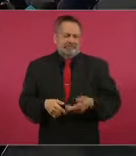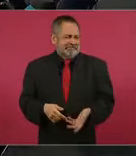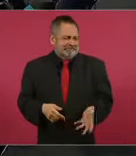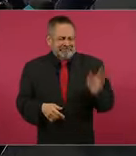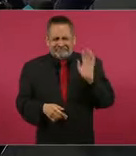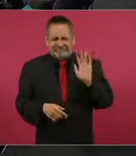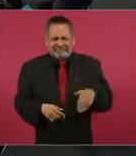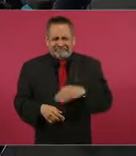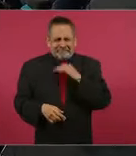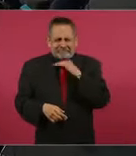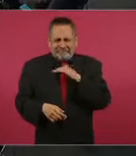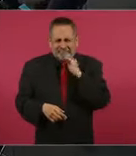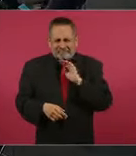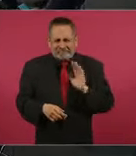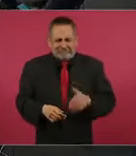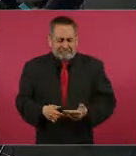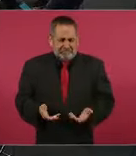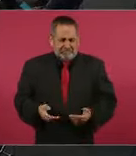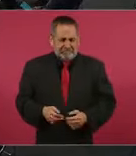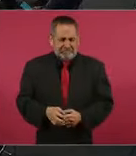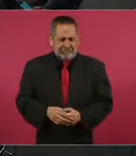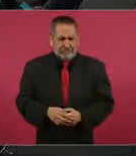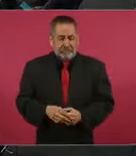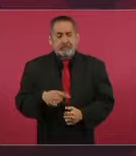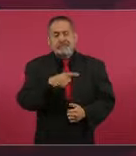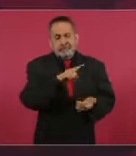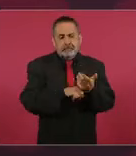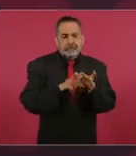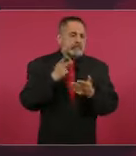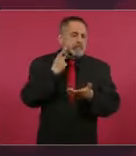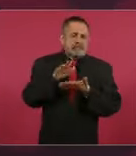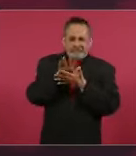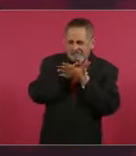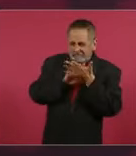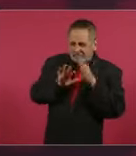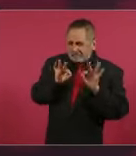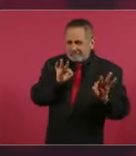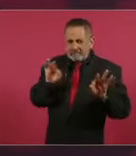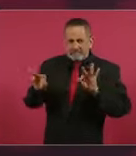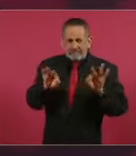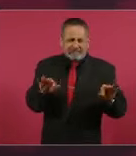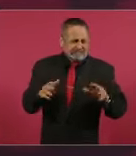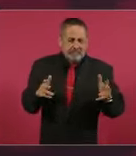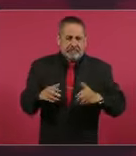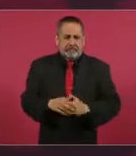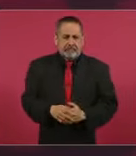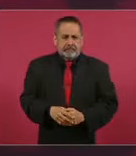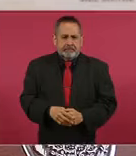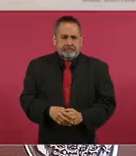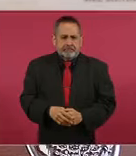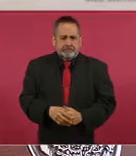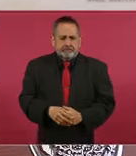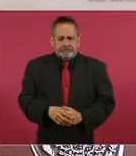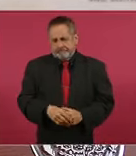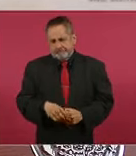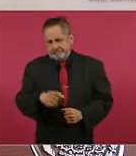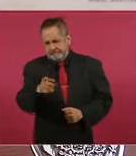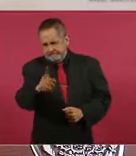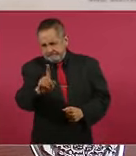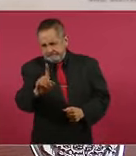Sí, y se politizó. No, no, no,